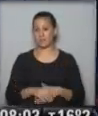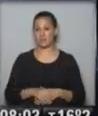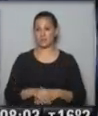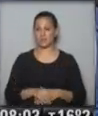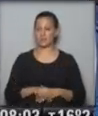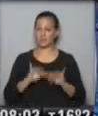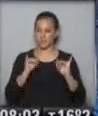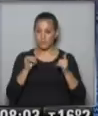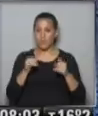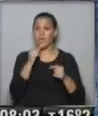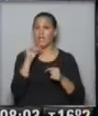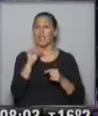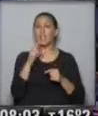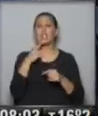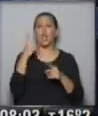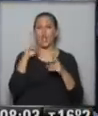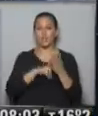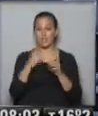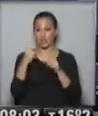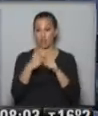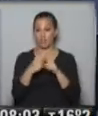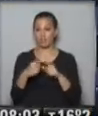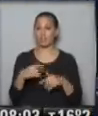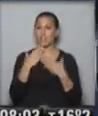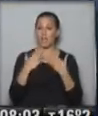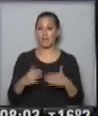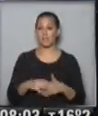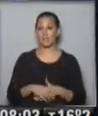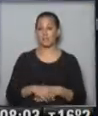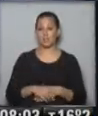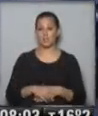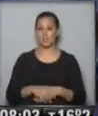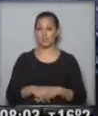Bueno, Ariel, enseguida retomamos el contacto. Muchas gracias. Hasta luego. Hasta luego.